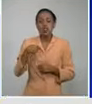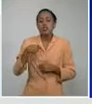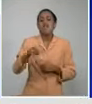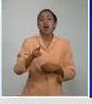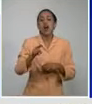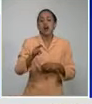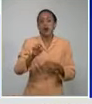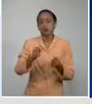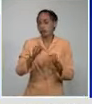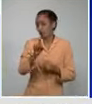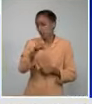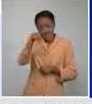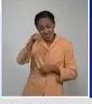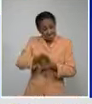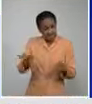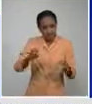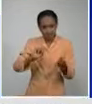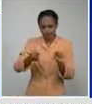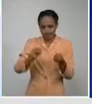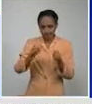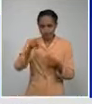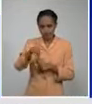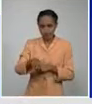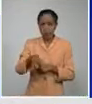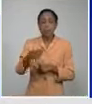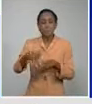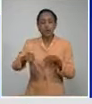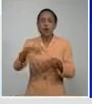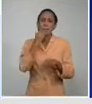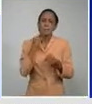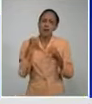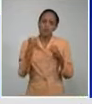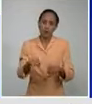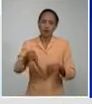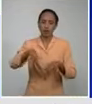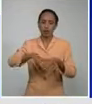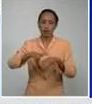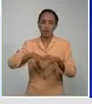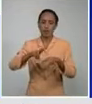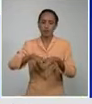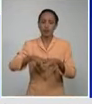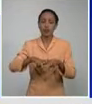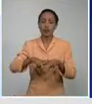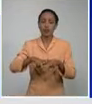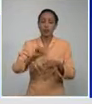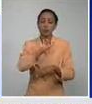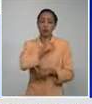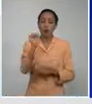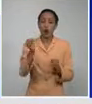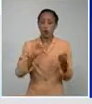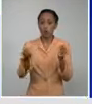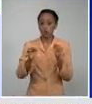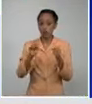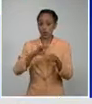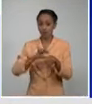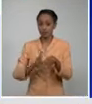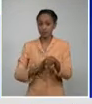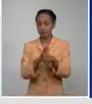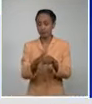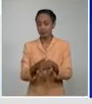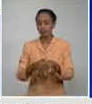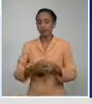adoptando todavía de más intensidad en La Habana para lograr controlar esta transmisión que se